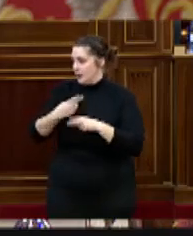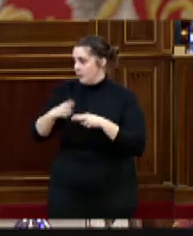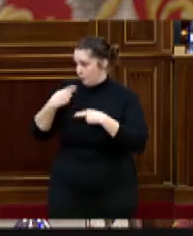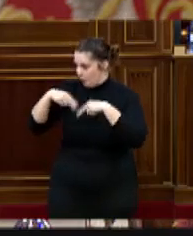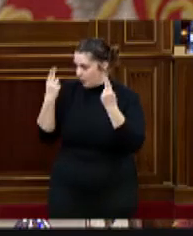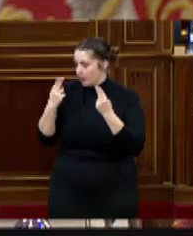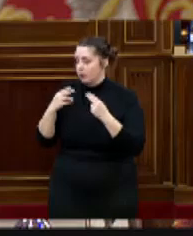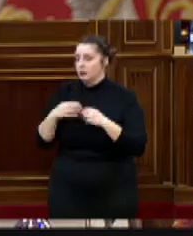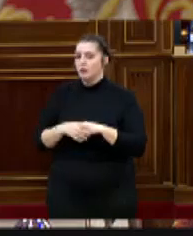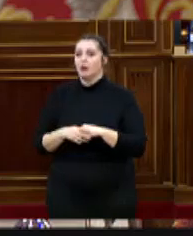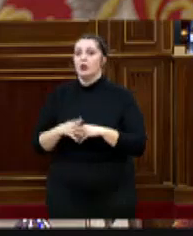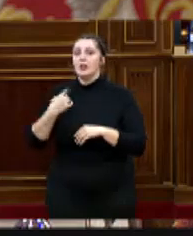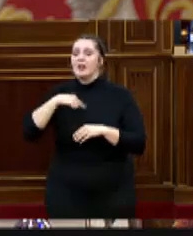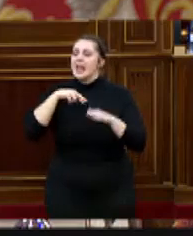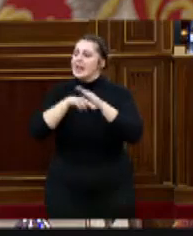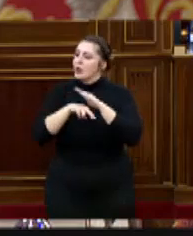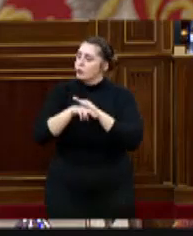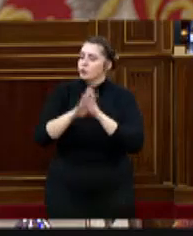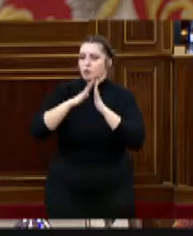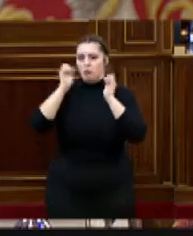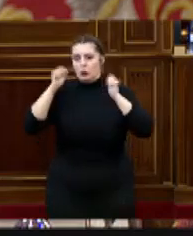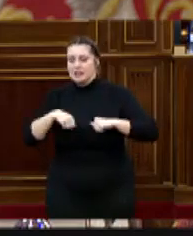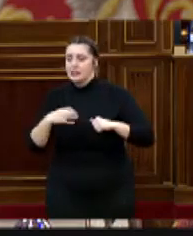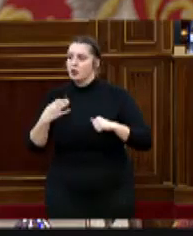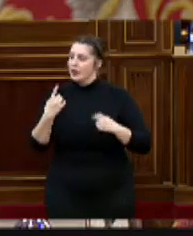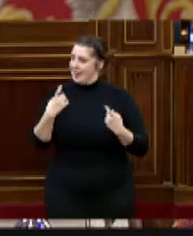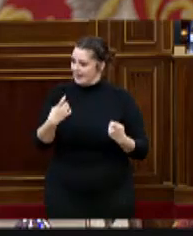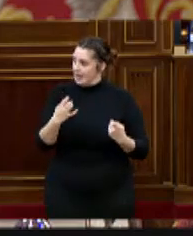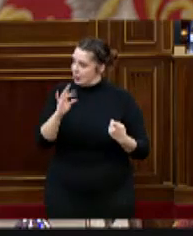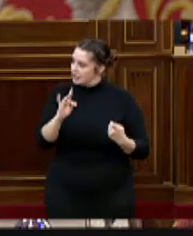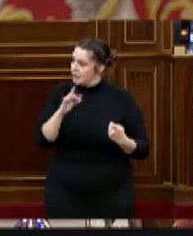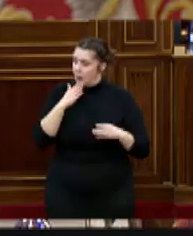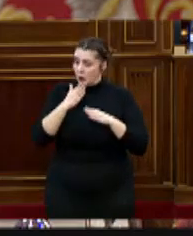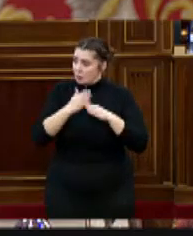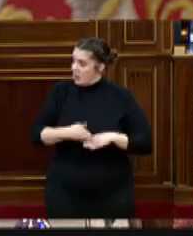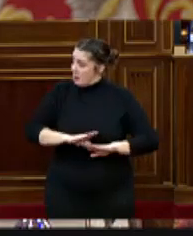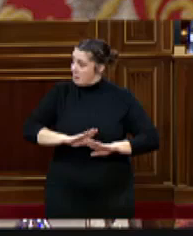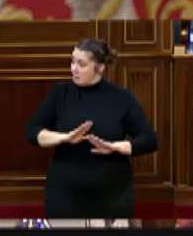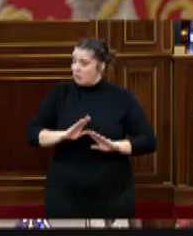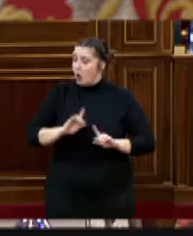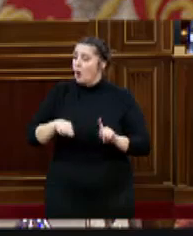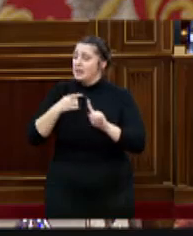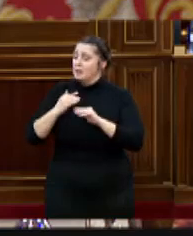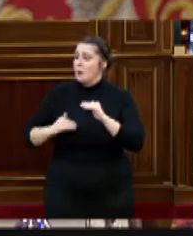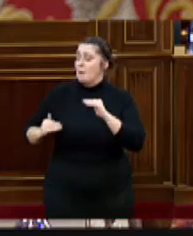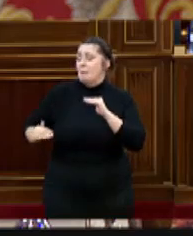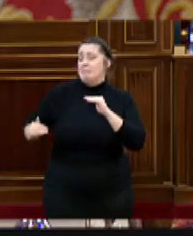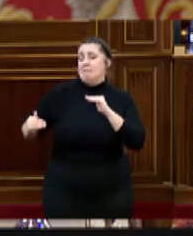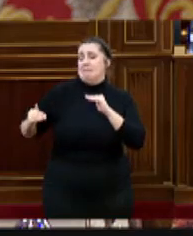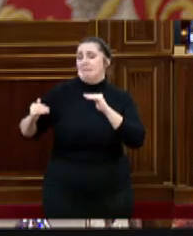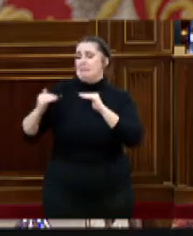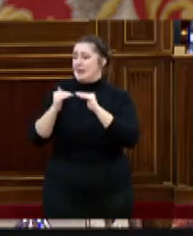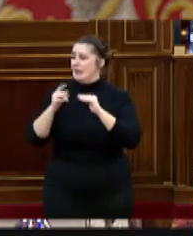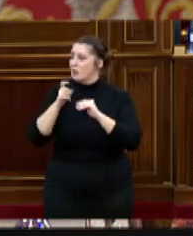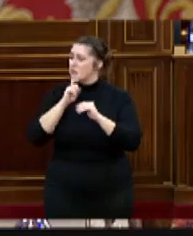consenso es verdad y recursos son necesarios pero no son suficientes para superar una de las barreras más